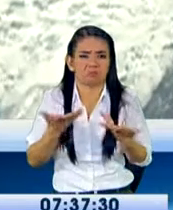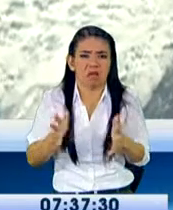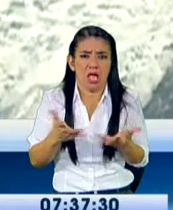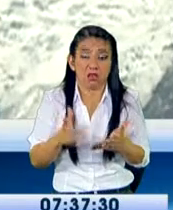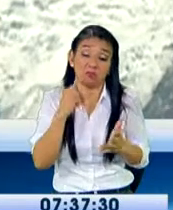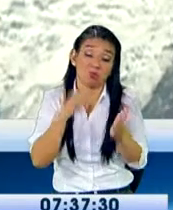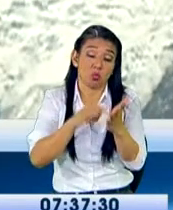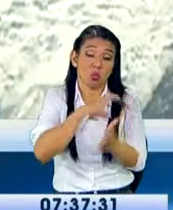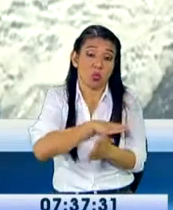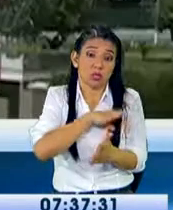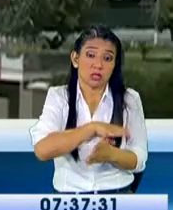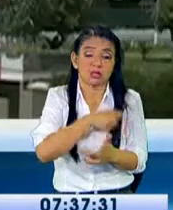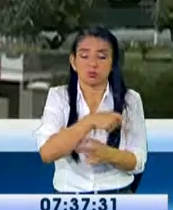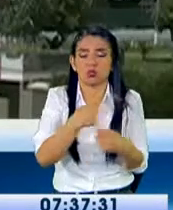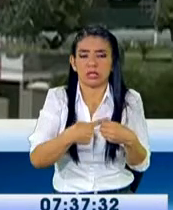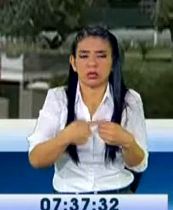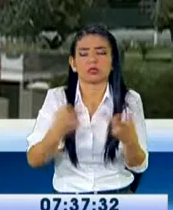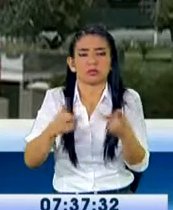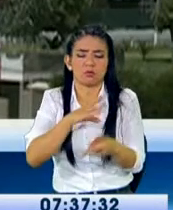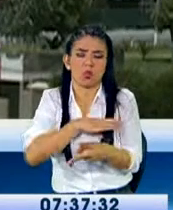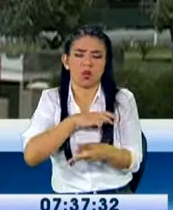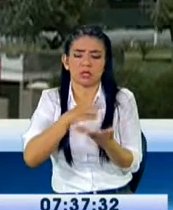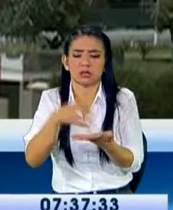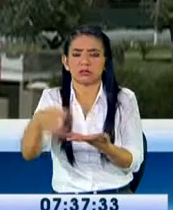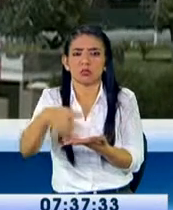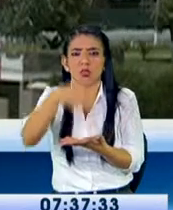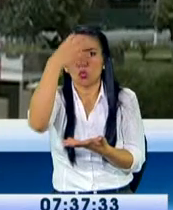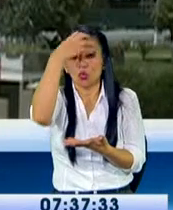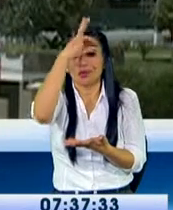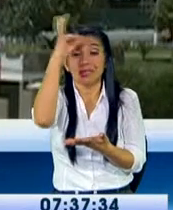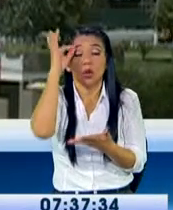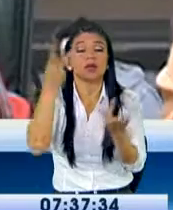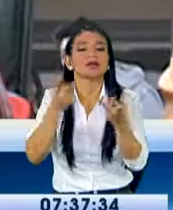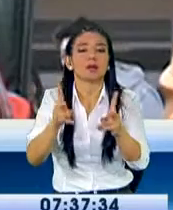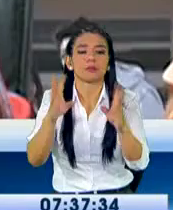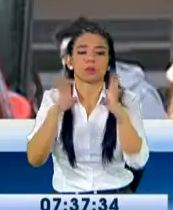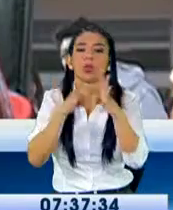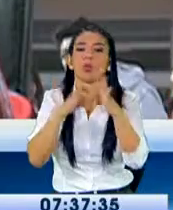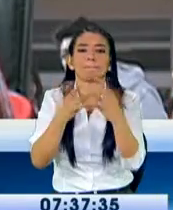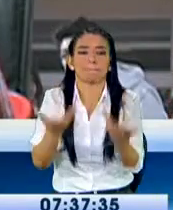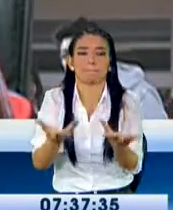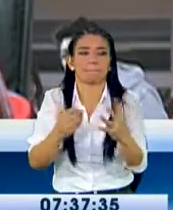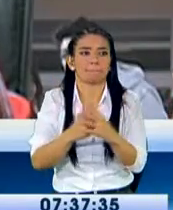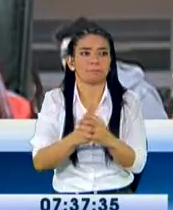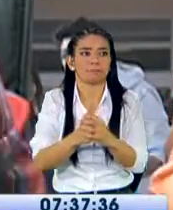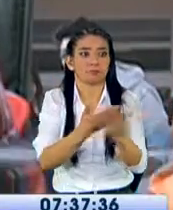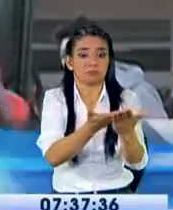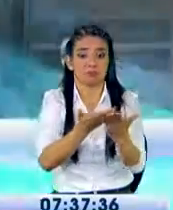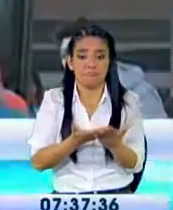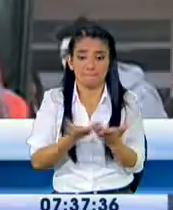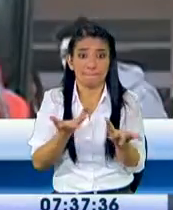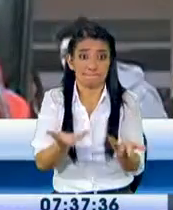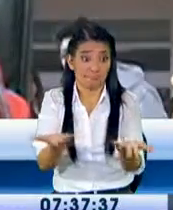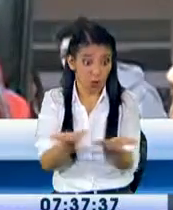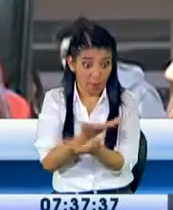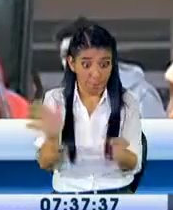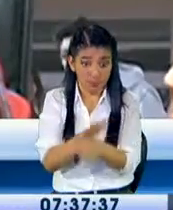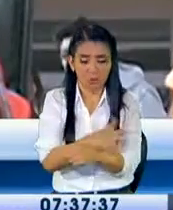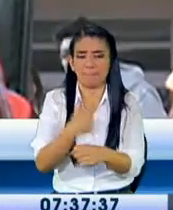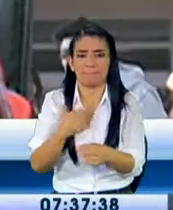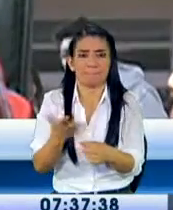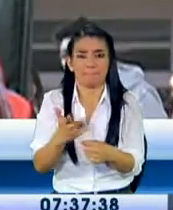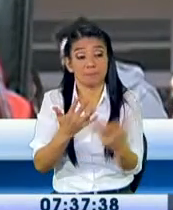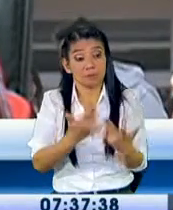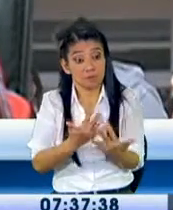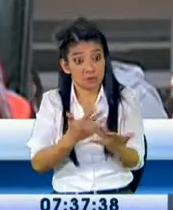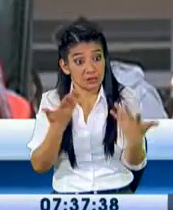tanto del municipio de Rumiñahui como de la administración zonal de Tumbaco. Tenemos entregas parciales, no tenemos una entrega completa.